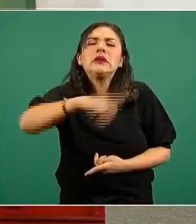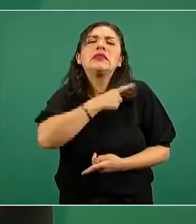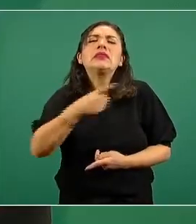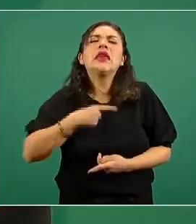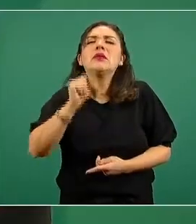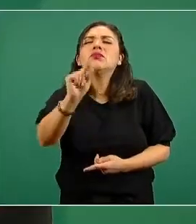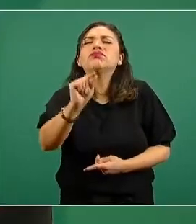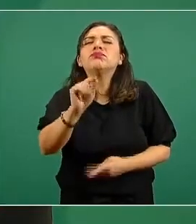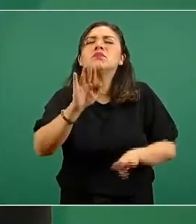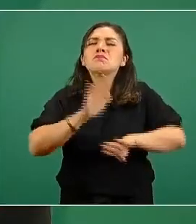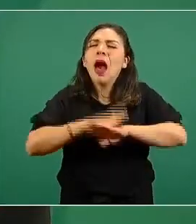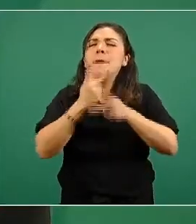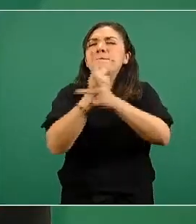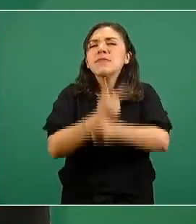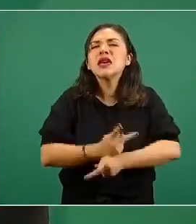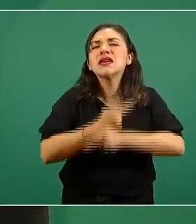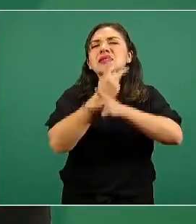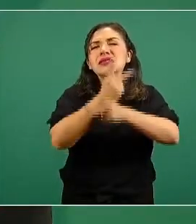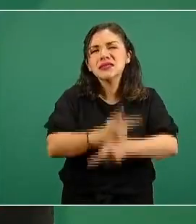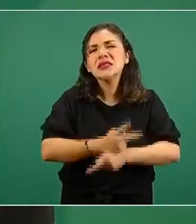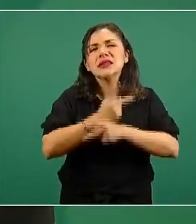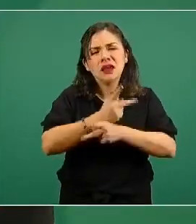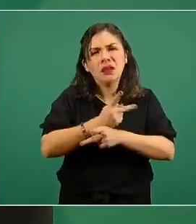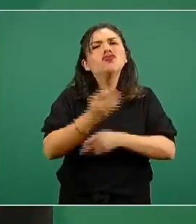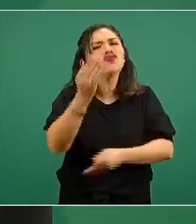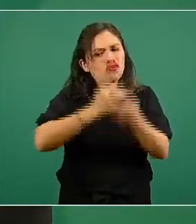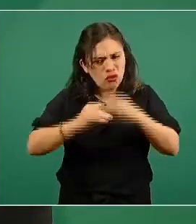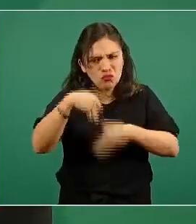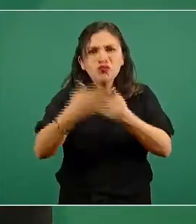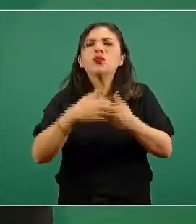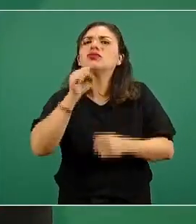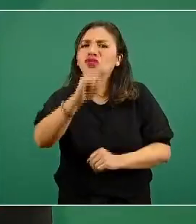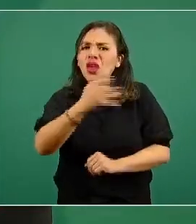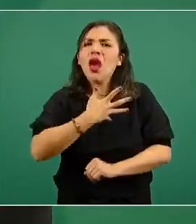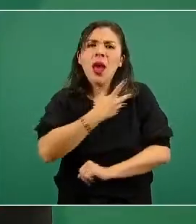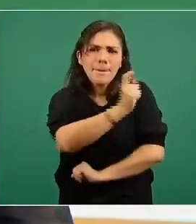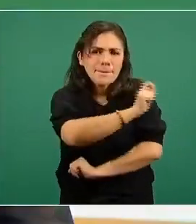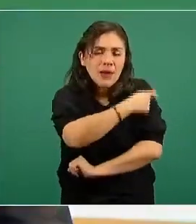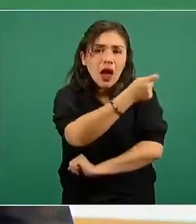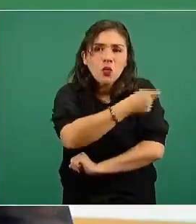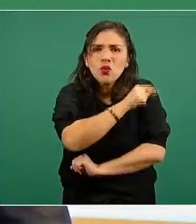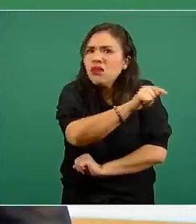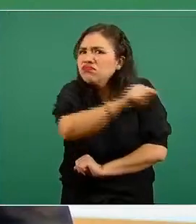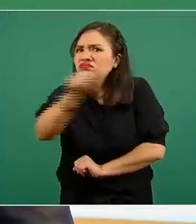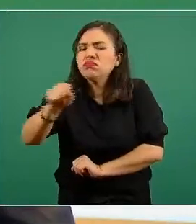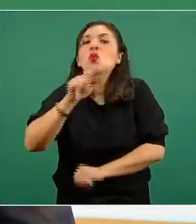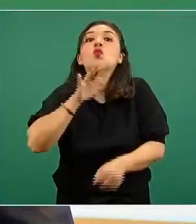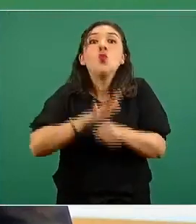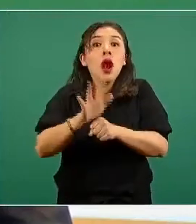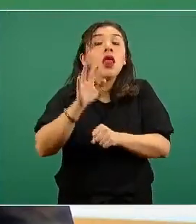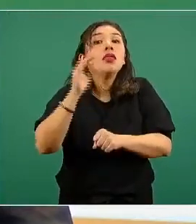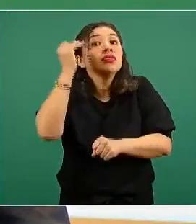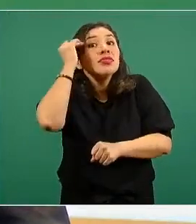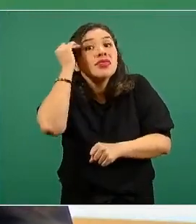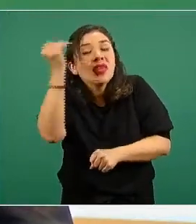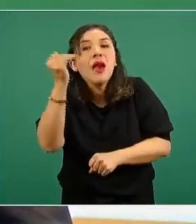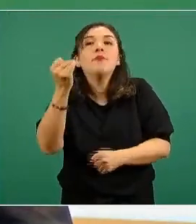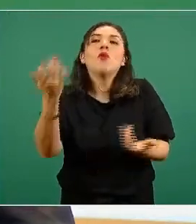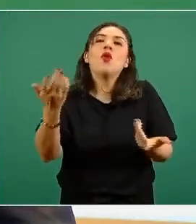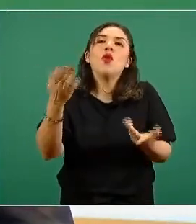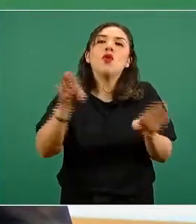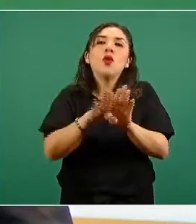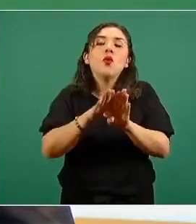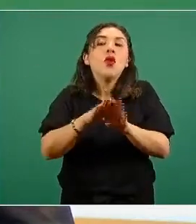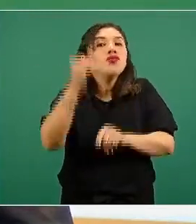también es paciencia. A todos nos va a tocar, a los que nos corresponda vacunarnos en